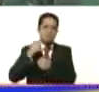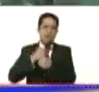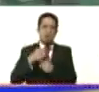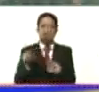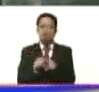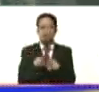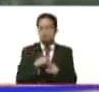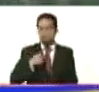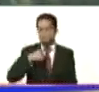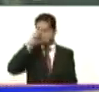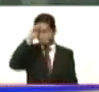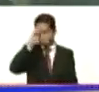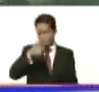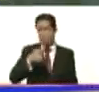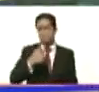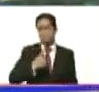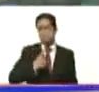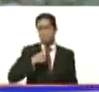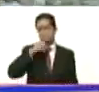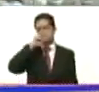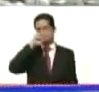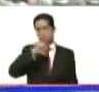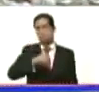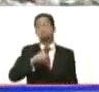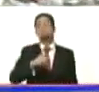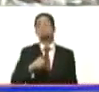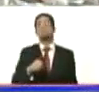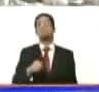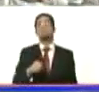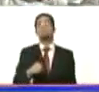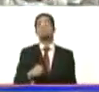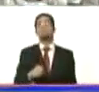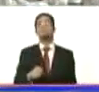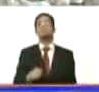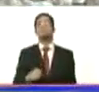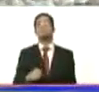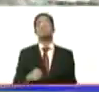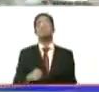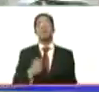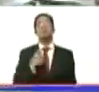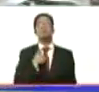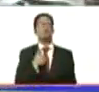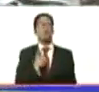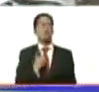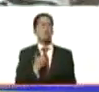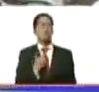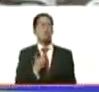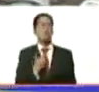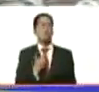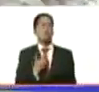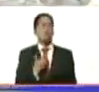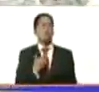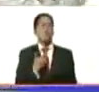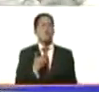con valentía, con patriotismo. No estoy hecho de barro,